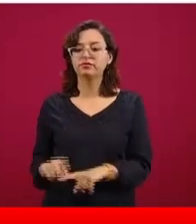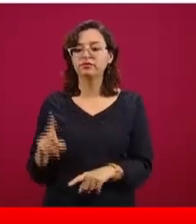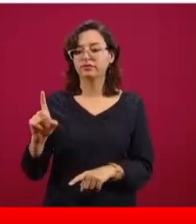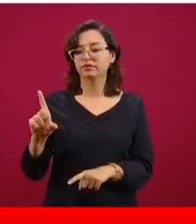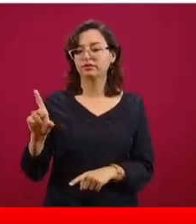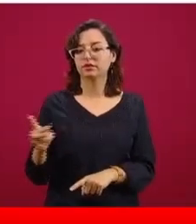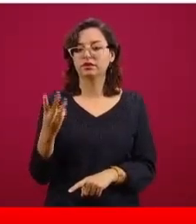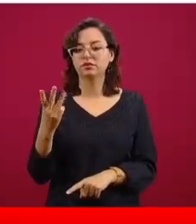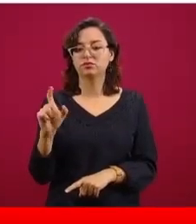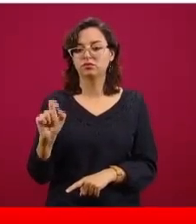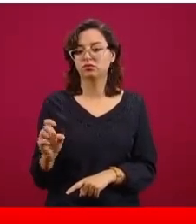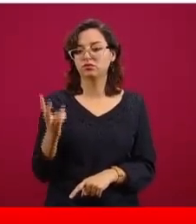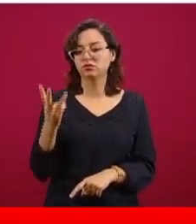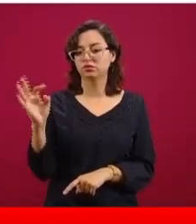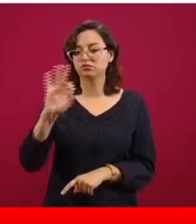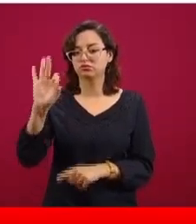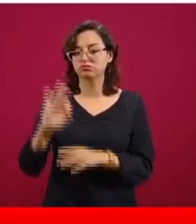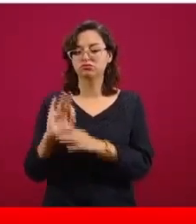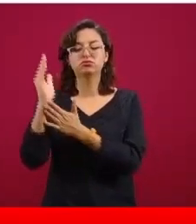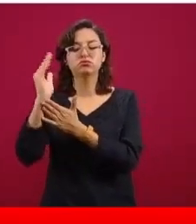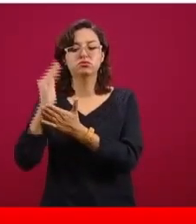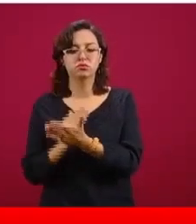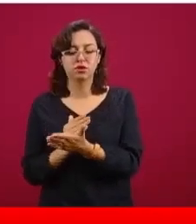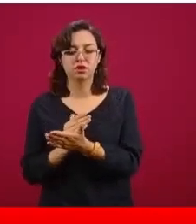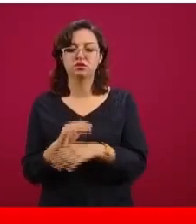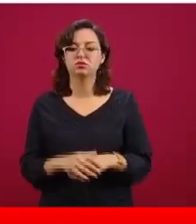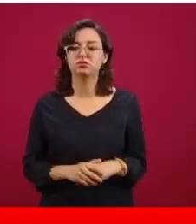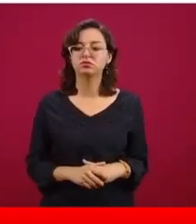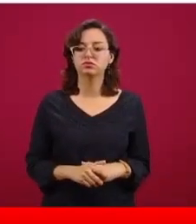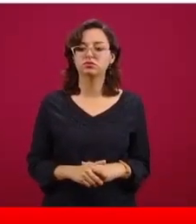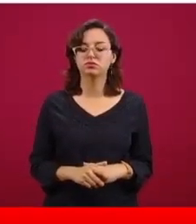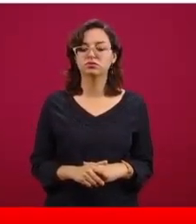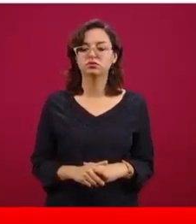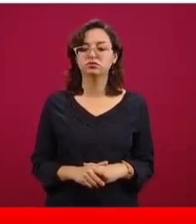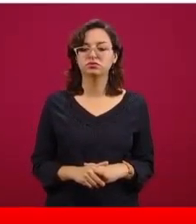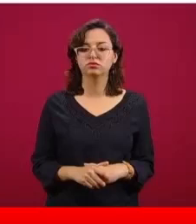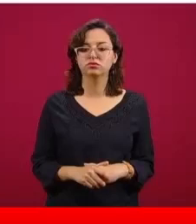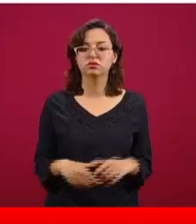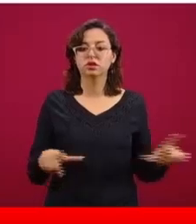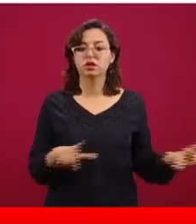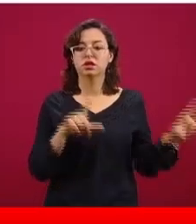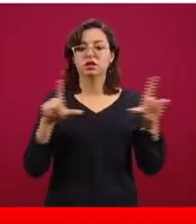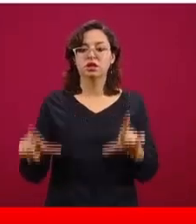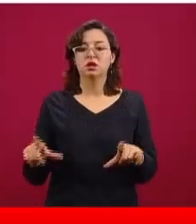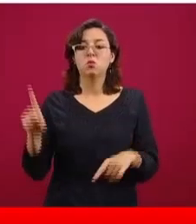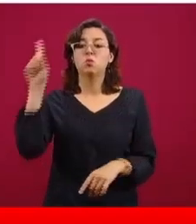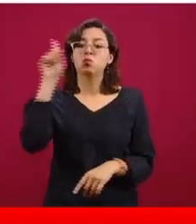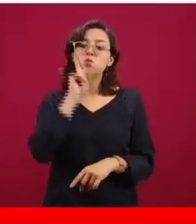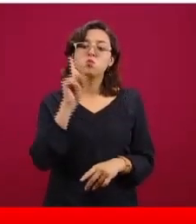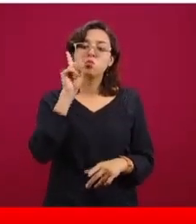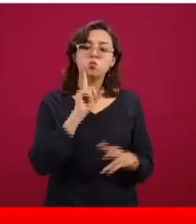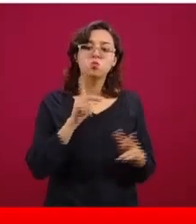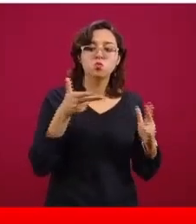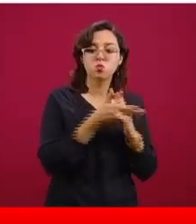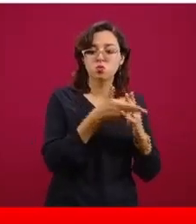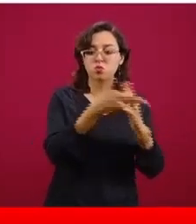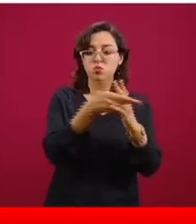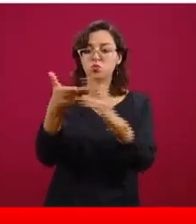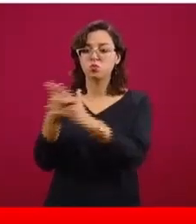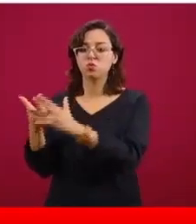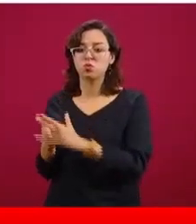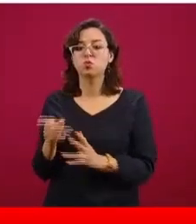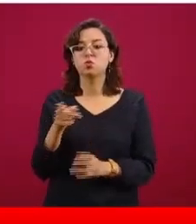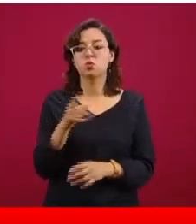33.3 por ciento adelante el tema del feminicidio esta es la tendencia